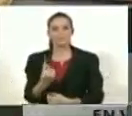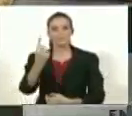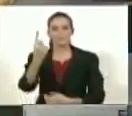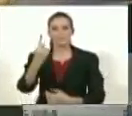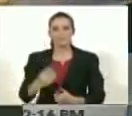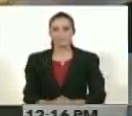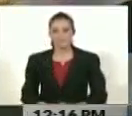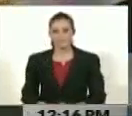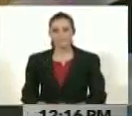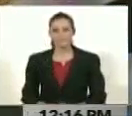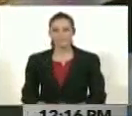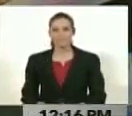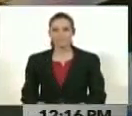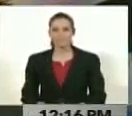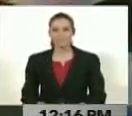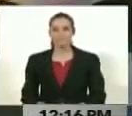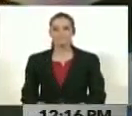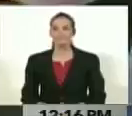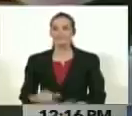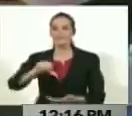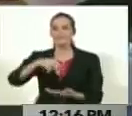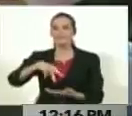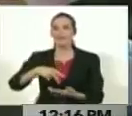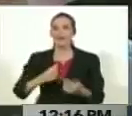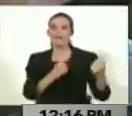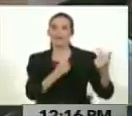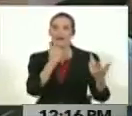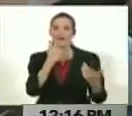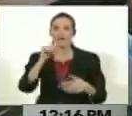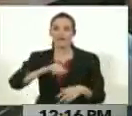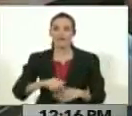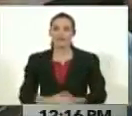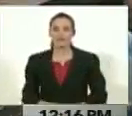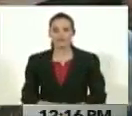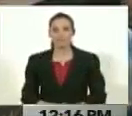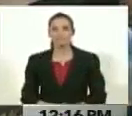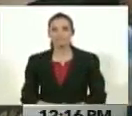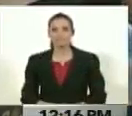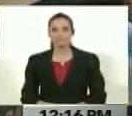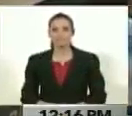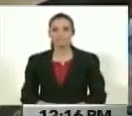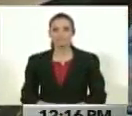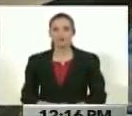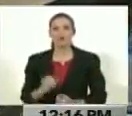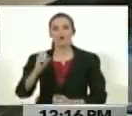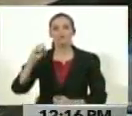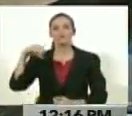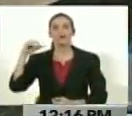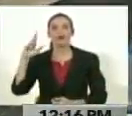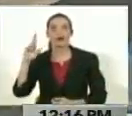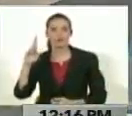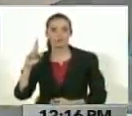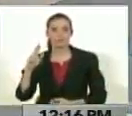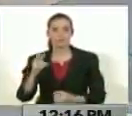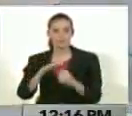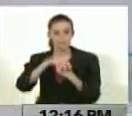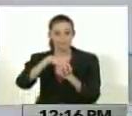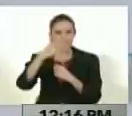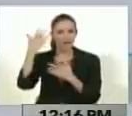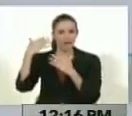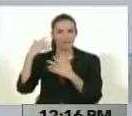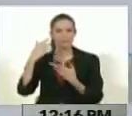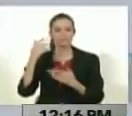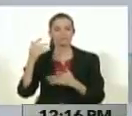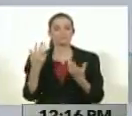nada. La salsa. Esto es una catedral. Ah, Potro. Oscar de León, ¿cuántas veces? Así